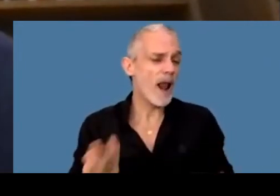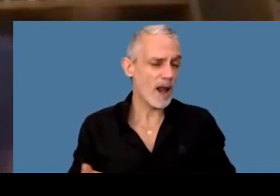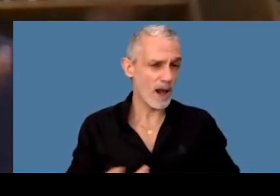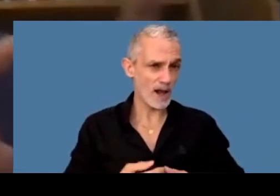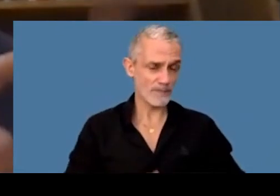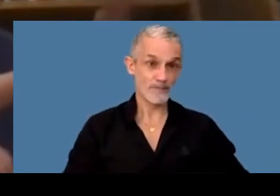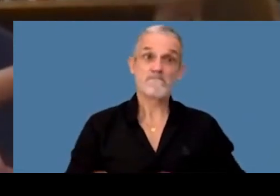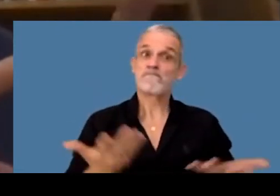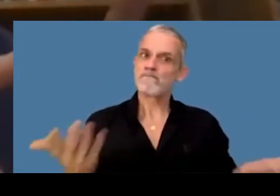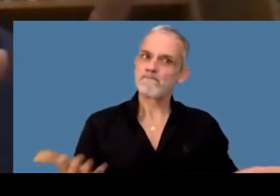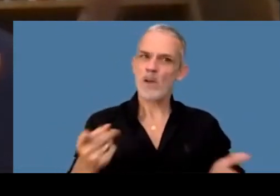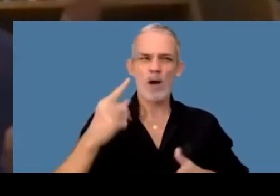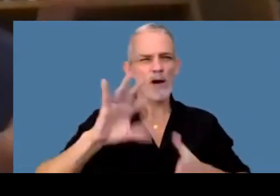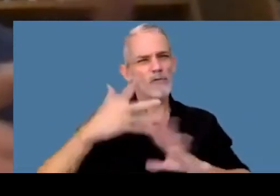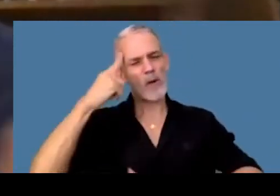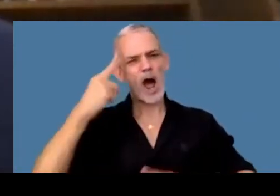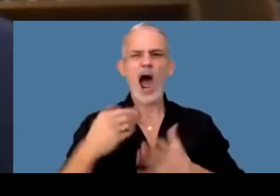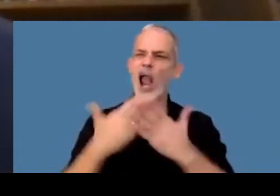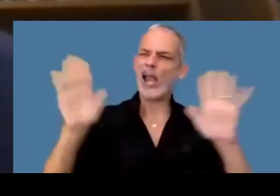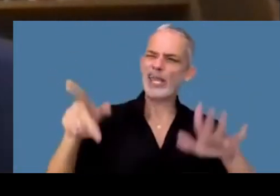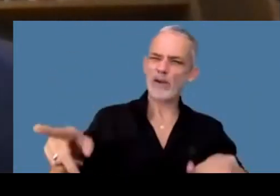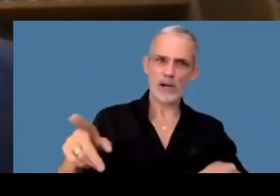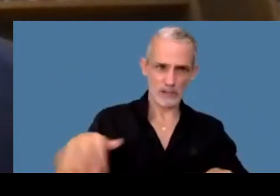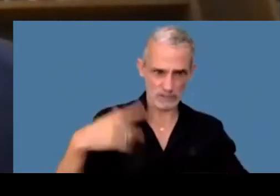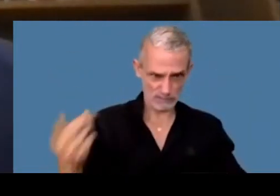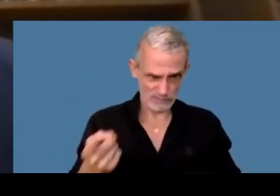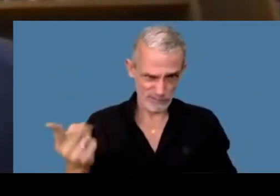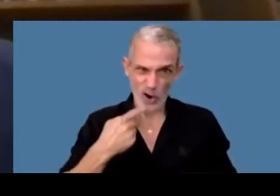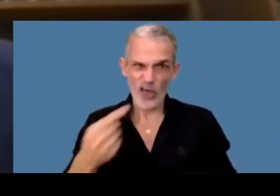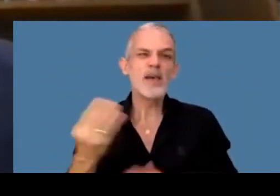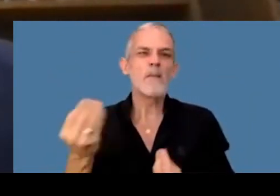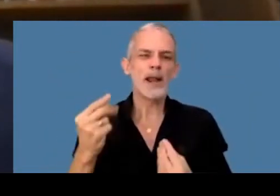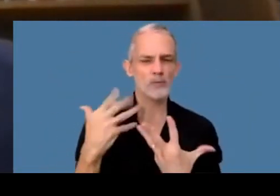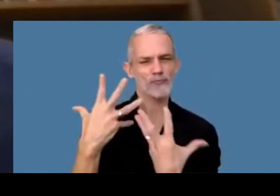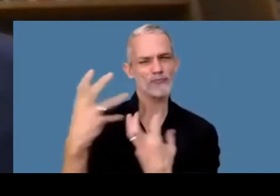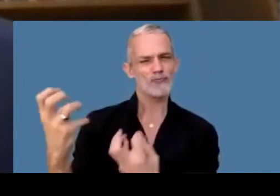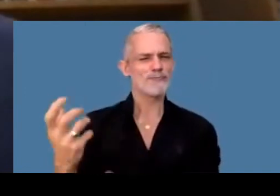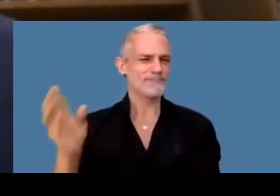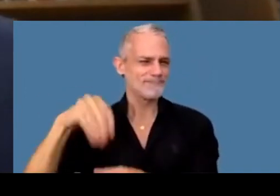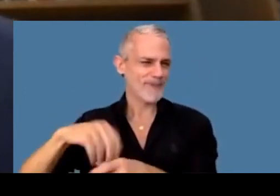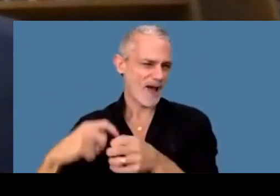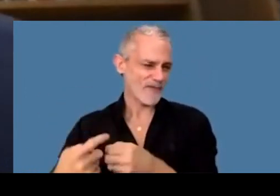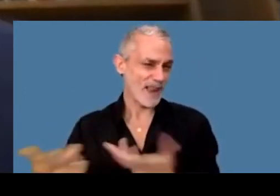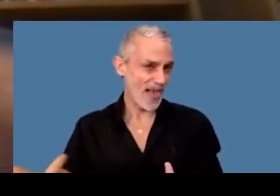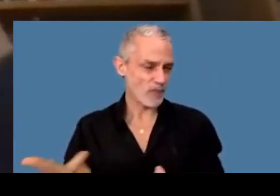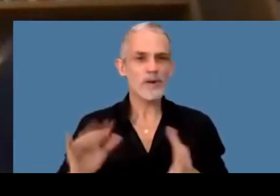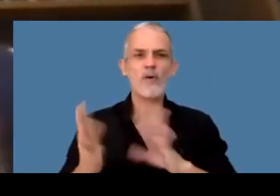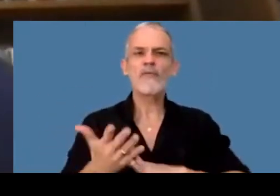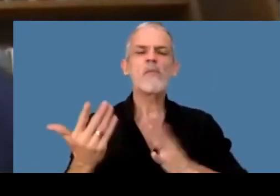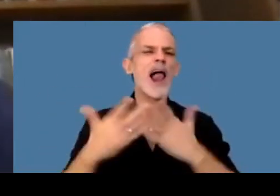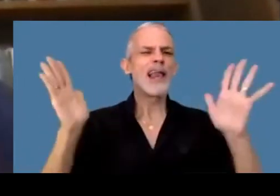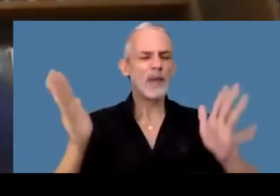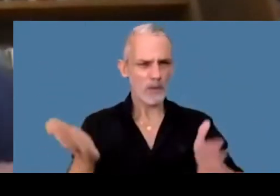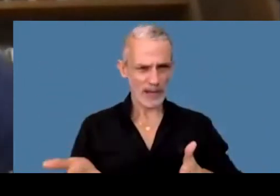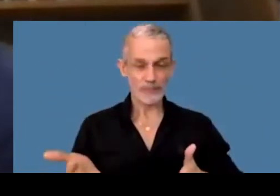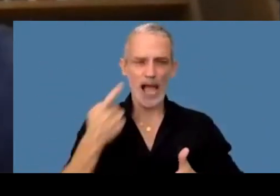Porque esa lógica del libremente, el otro se lo dice para seducir. Pero la lógica del libremente, a ver,